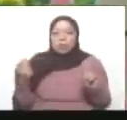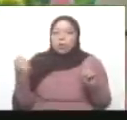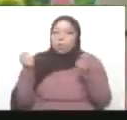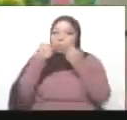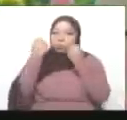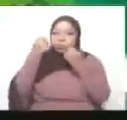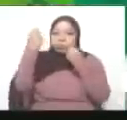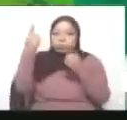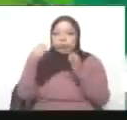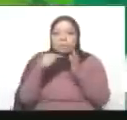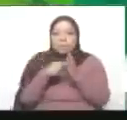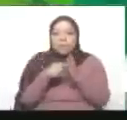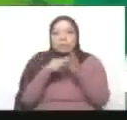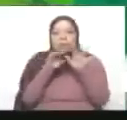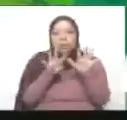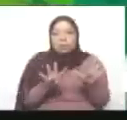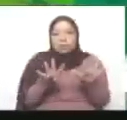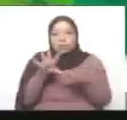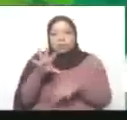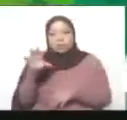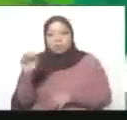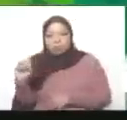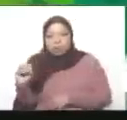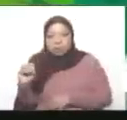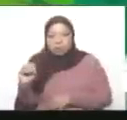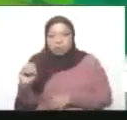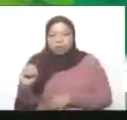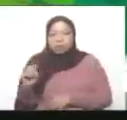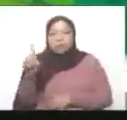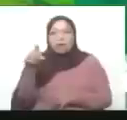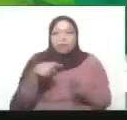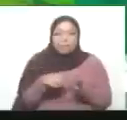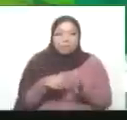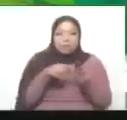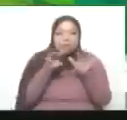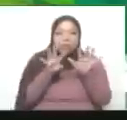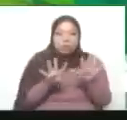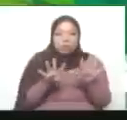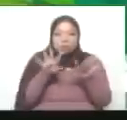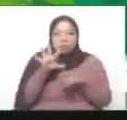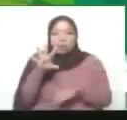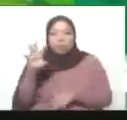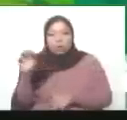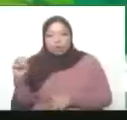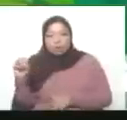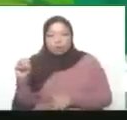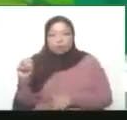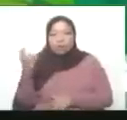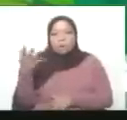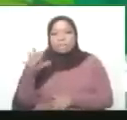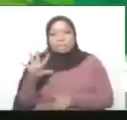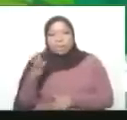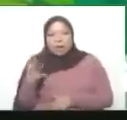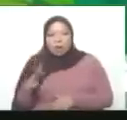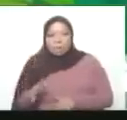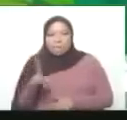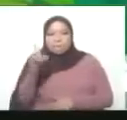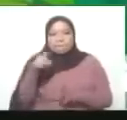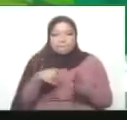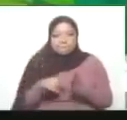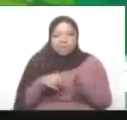40 50 60 y es en el año 1962 sesenta y